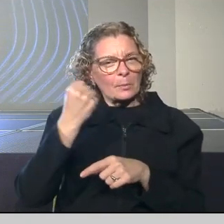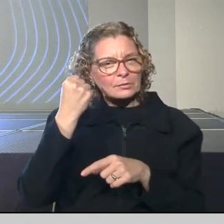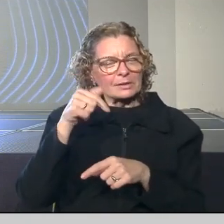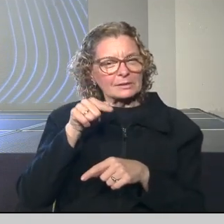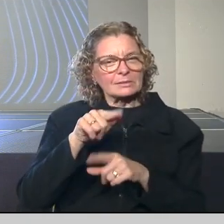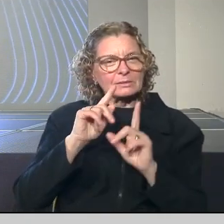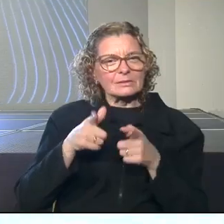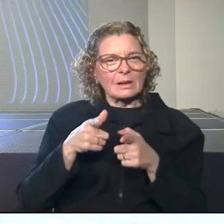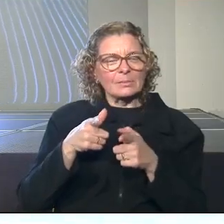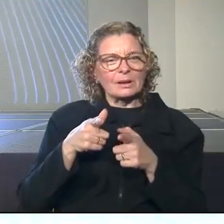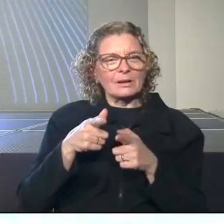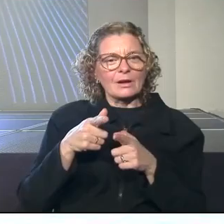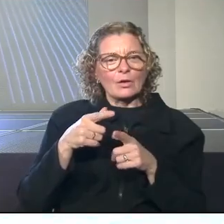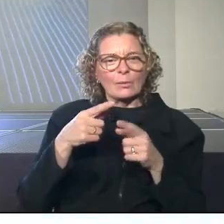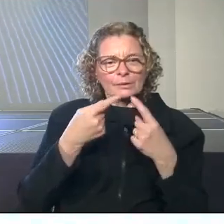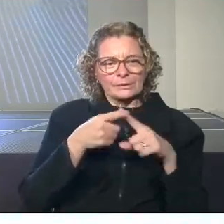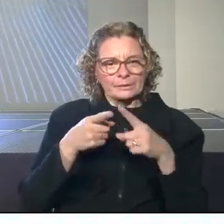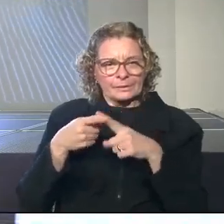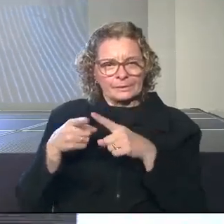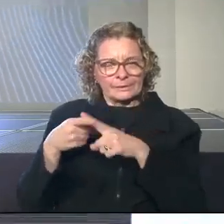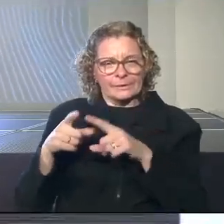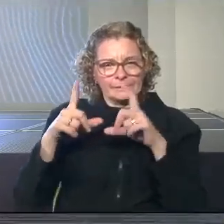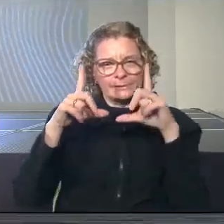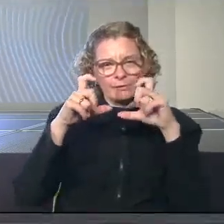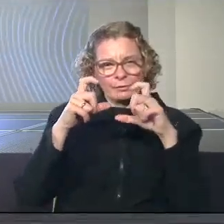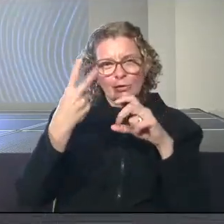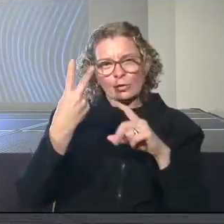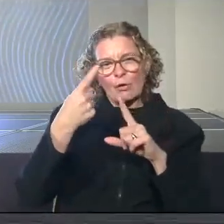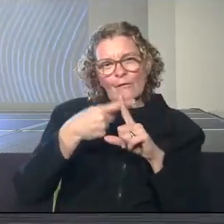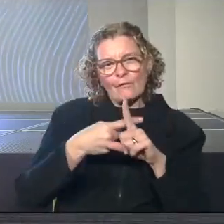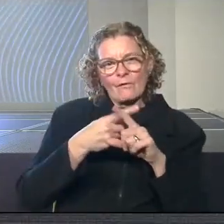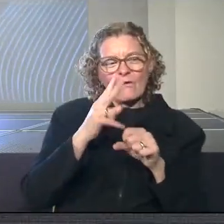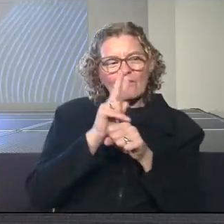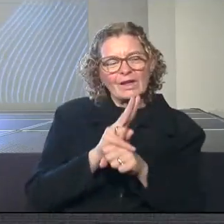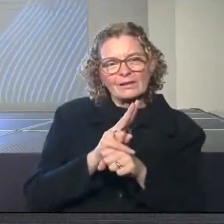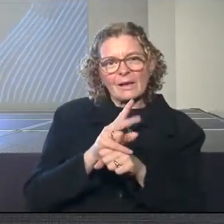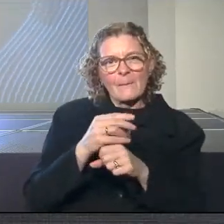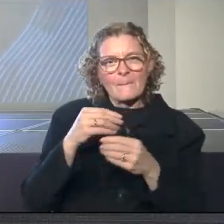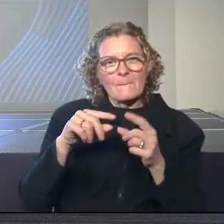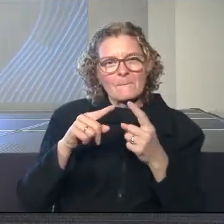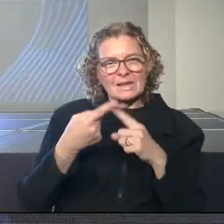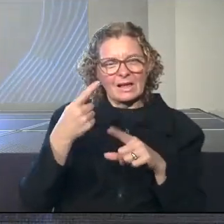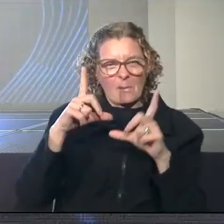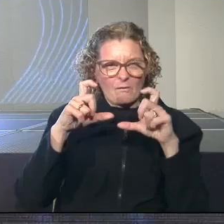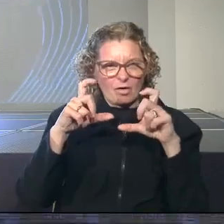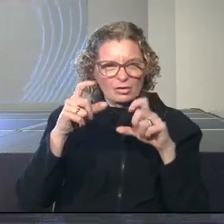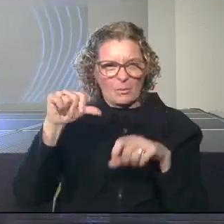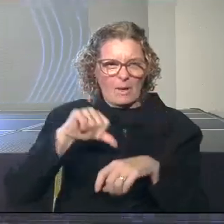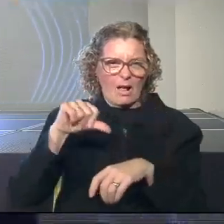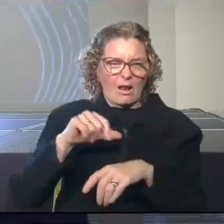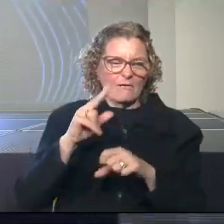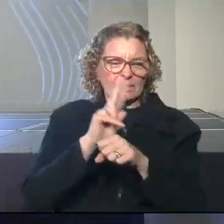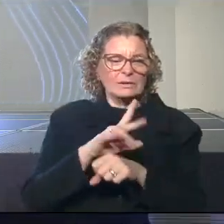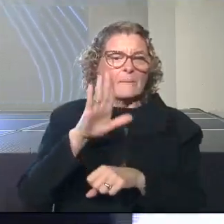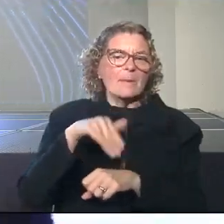esto, los artículos que tienen buenas fotos tienen 2 veces y media más visitas que los que tienen malas fotos. Así que,